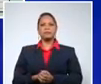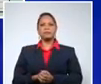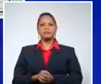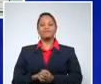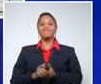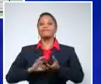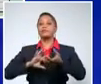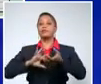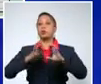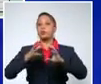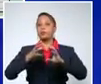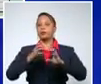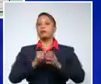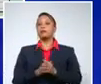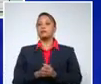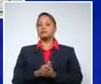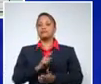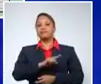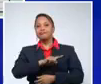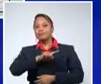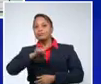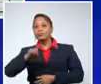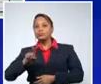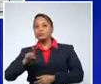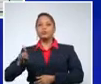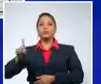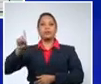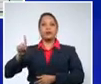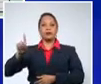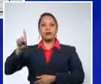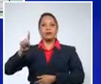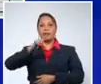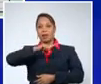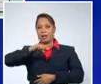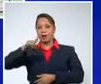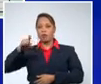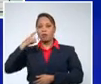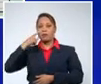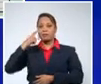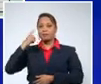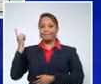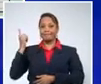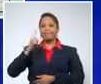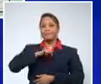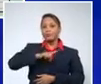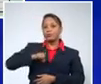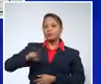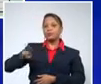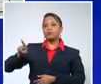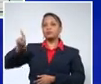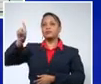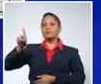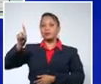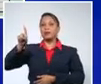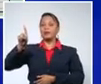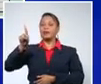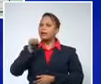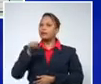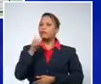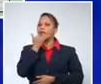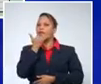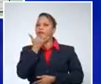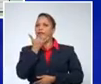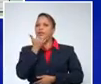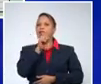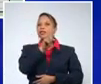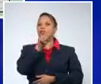complicando la transmisión, se ha ido incrementando, la curva lo dice por sí sola, es un incremento que afecta a 12